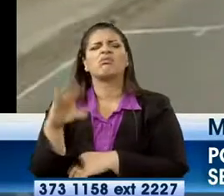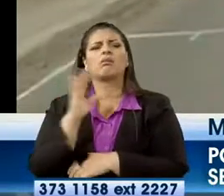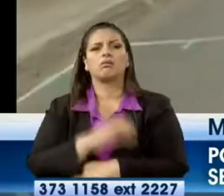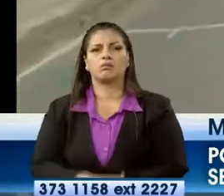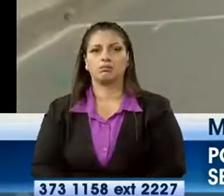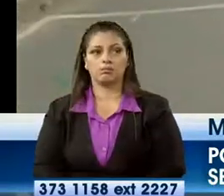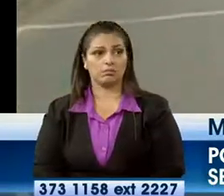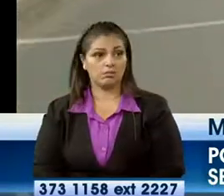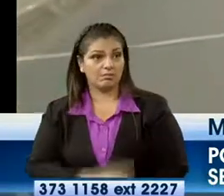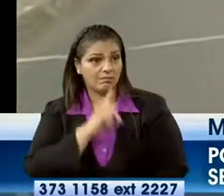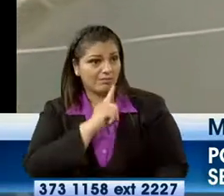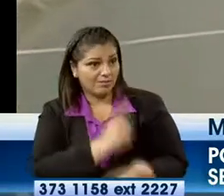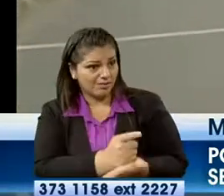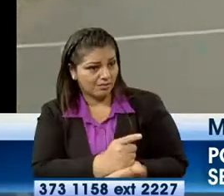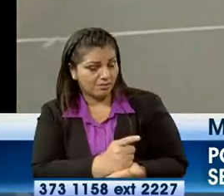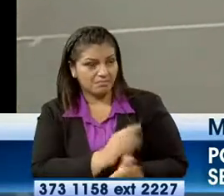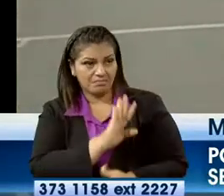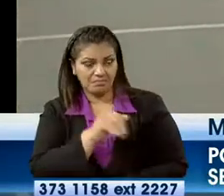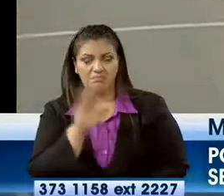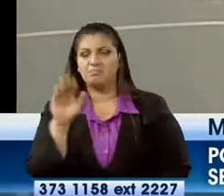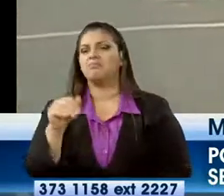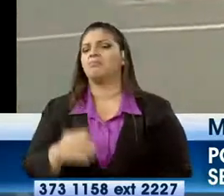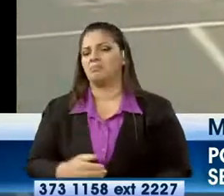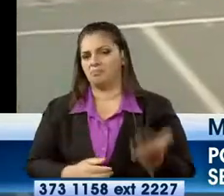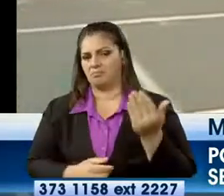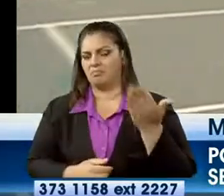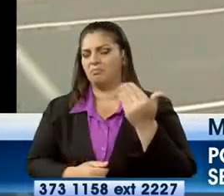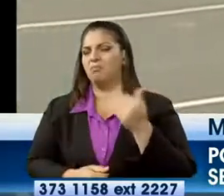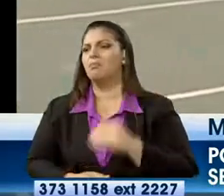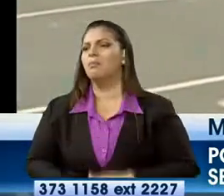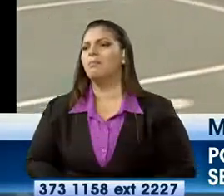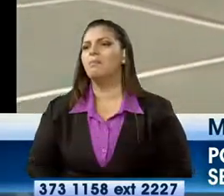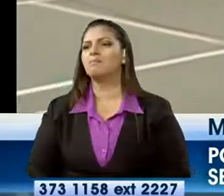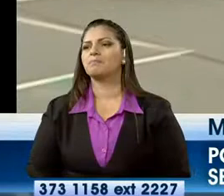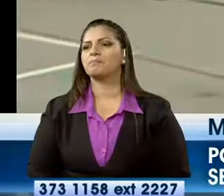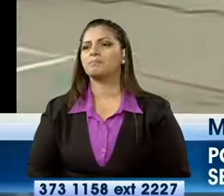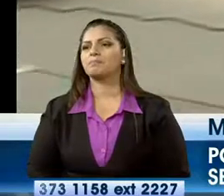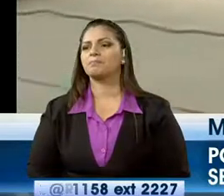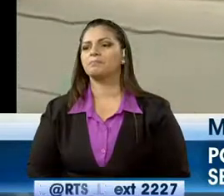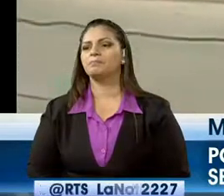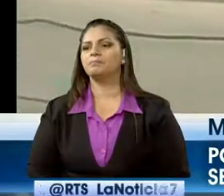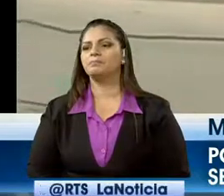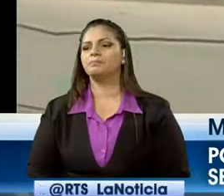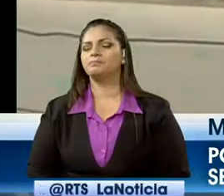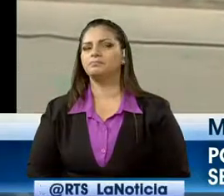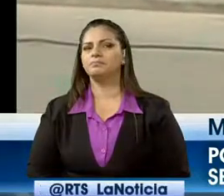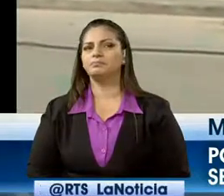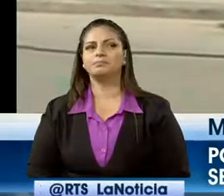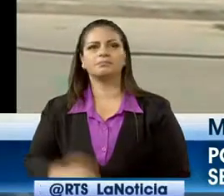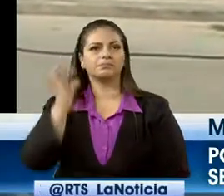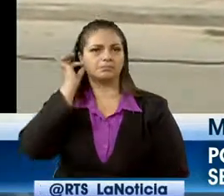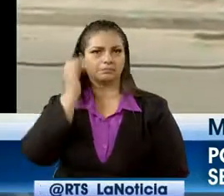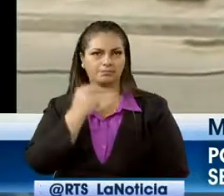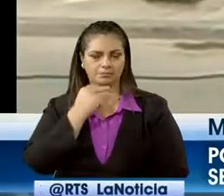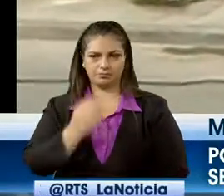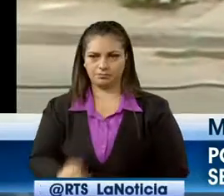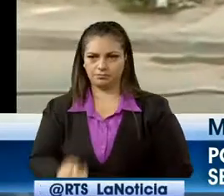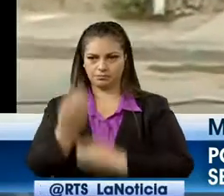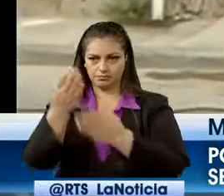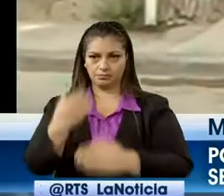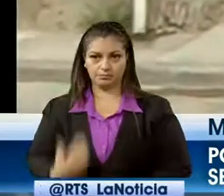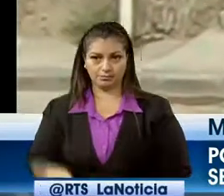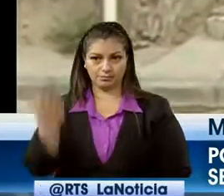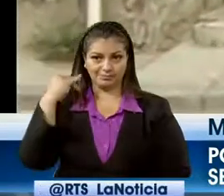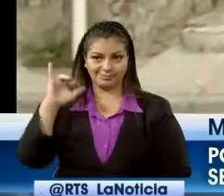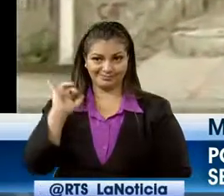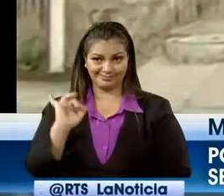La policía se va a comprometer. Vamos a hablar entonces con la señora. Usted también me está diciendo... Buenos días, ¿qué es lo que le pasa? Mire, yo el día sábado, mi hijo estaba jugando con un